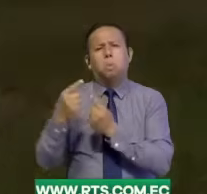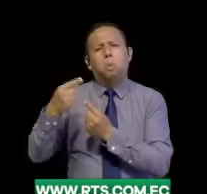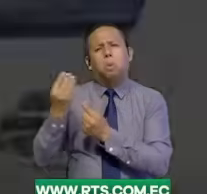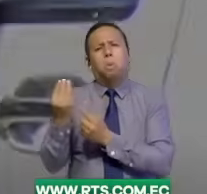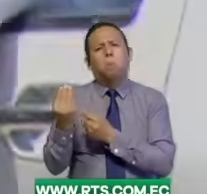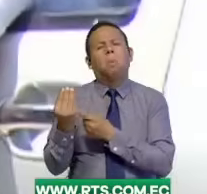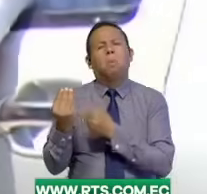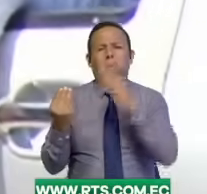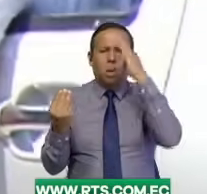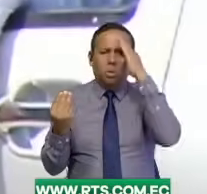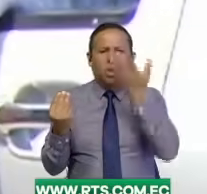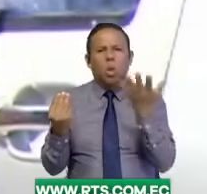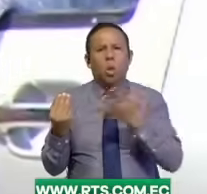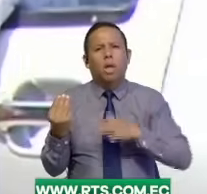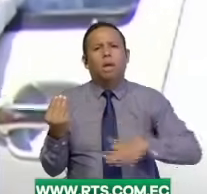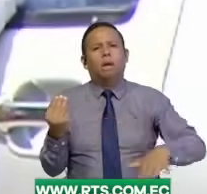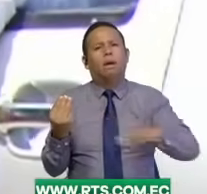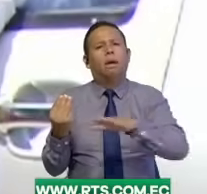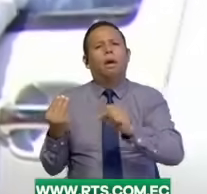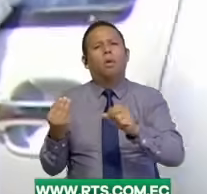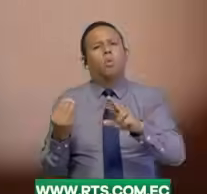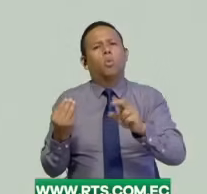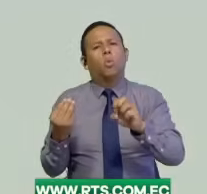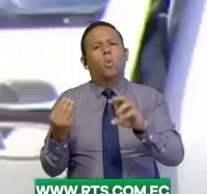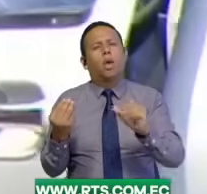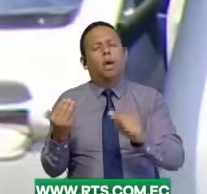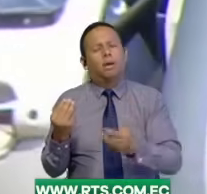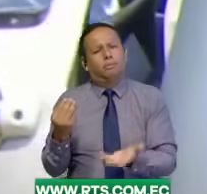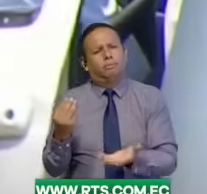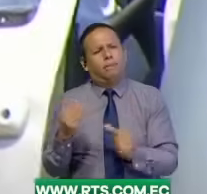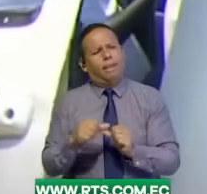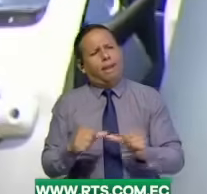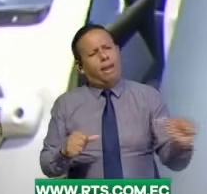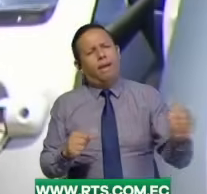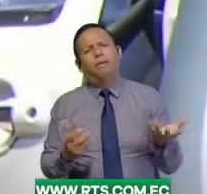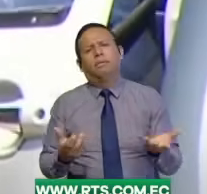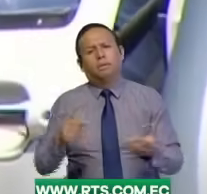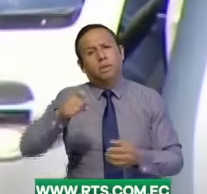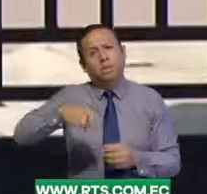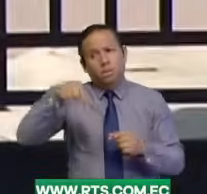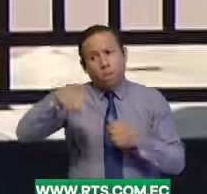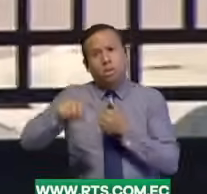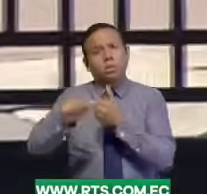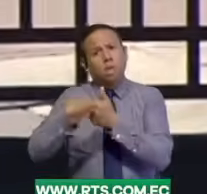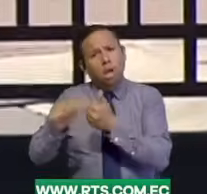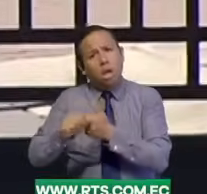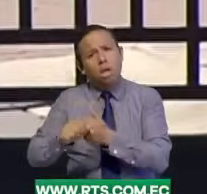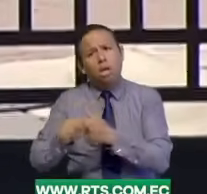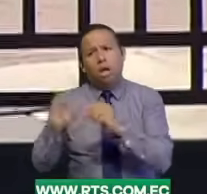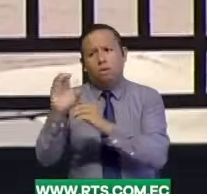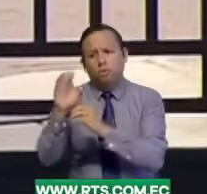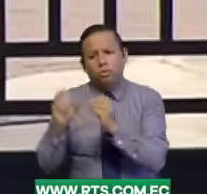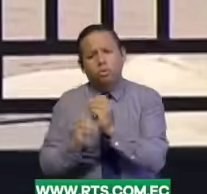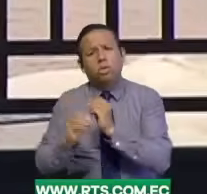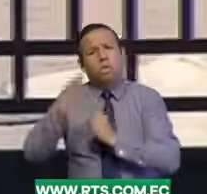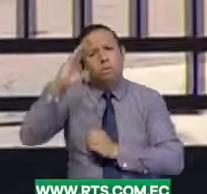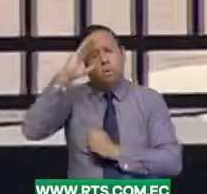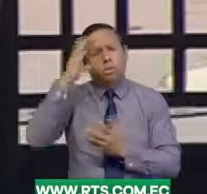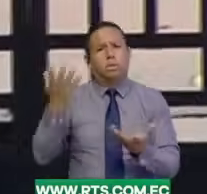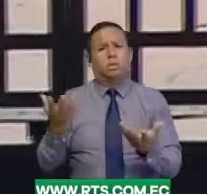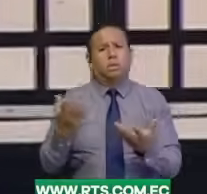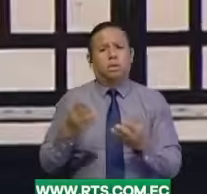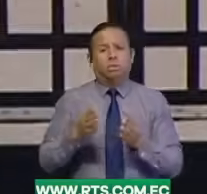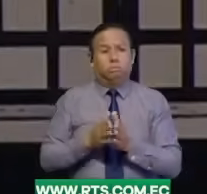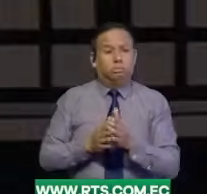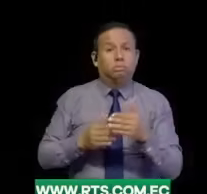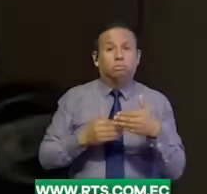Aurora. Dale, y está del otro lado. Necesita un país aquí afuera o acá del otro lado. Hay dos